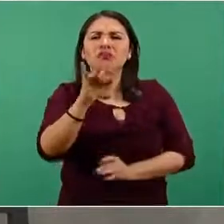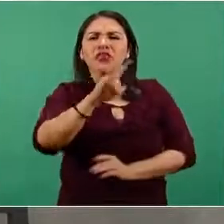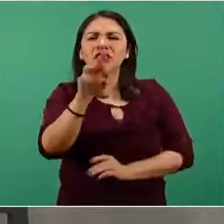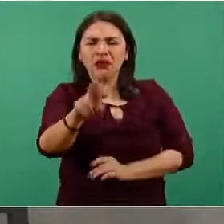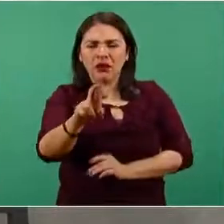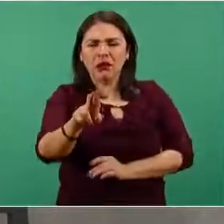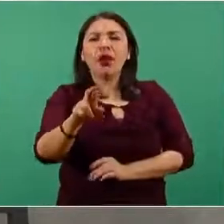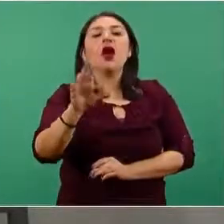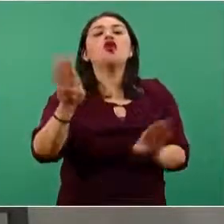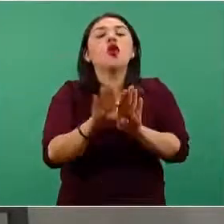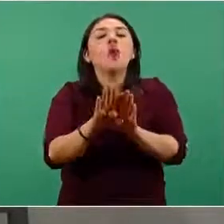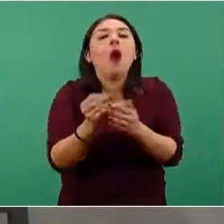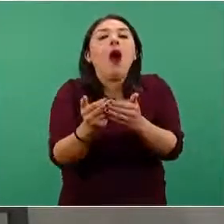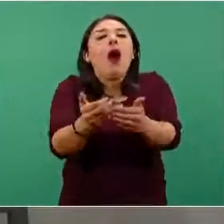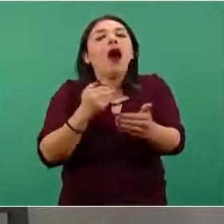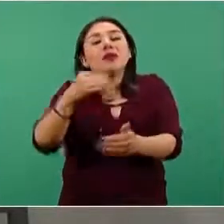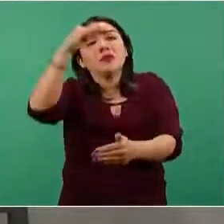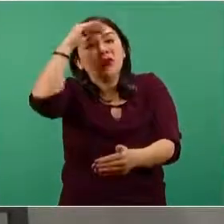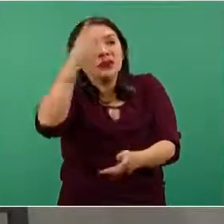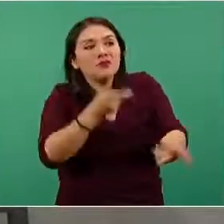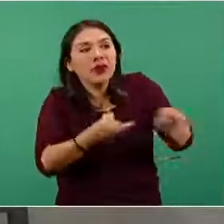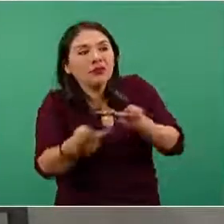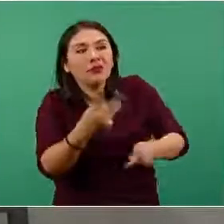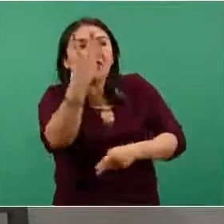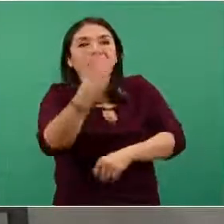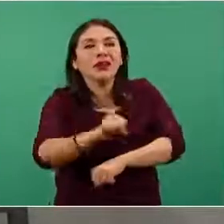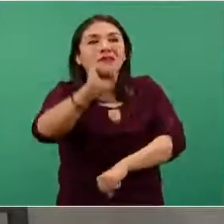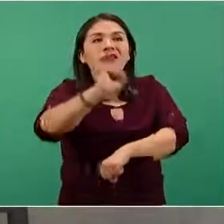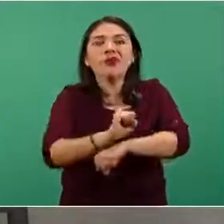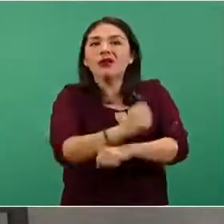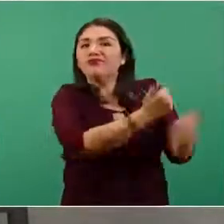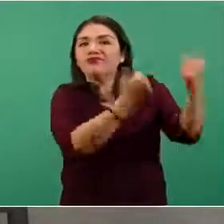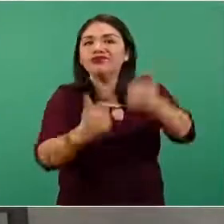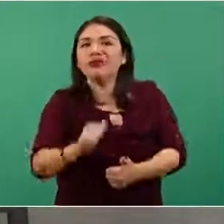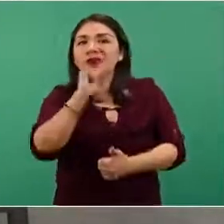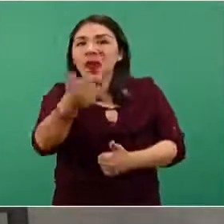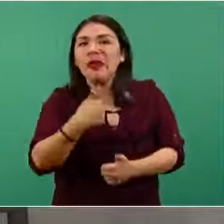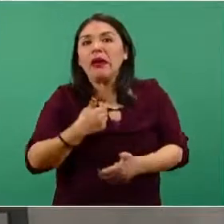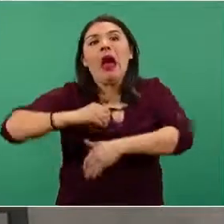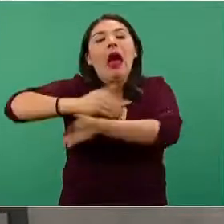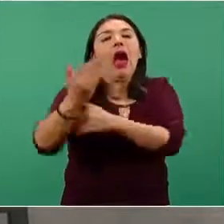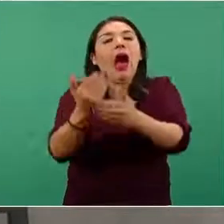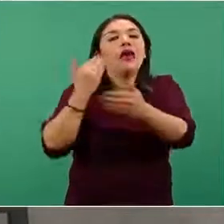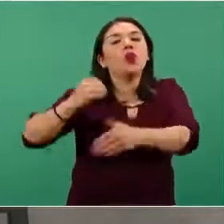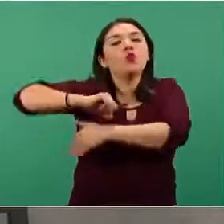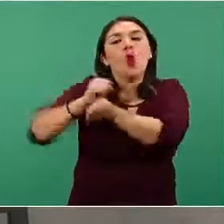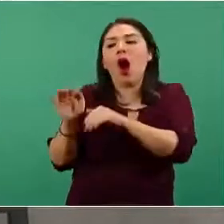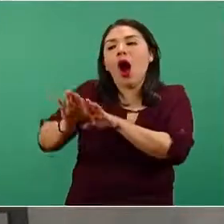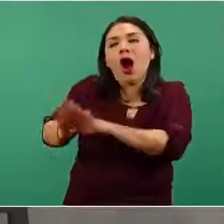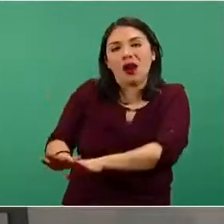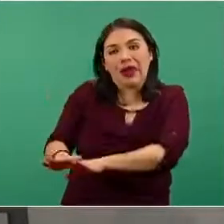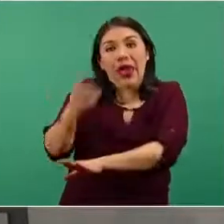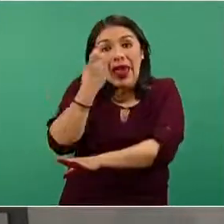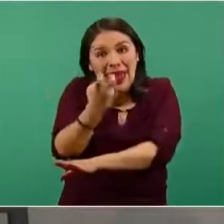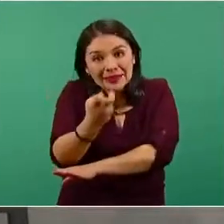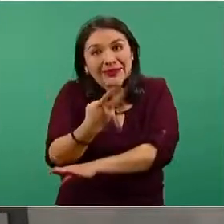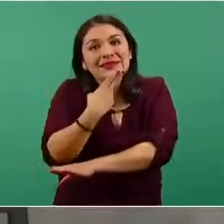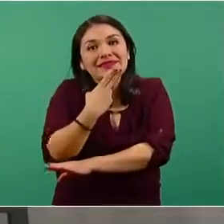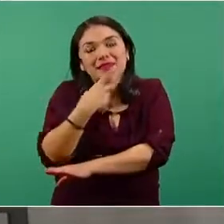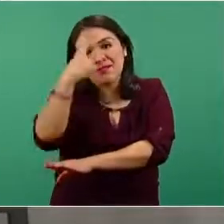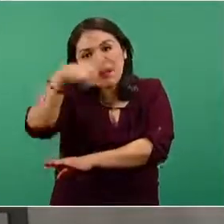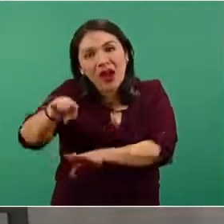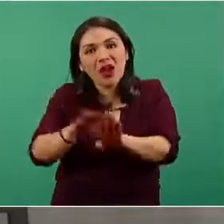justamente en antelación a ese periodo de 3 semanas en donde tuvimos un retraso en la entrega. El propósito es ese exactamente,